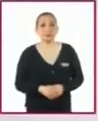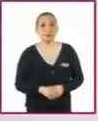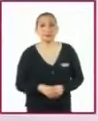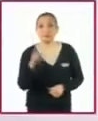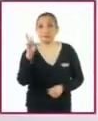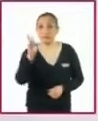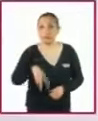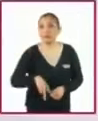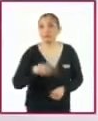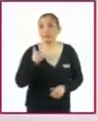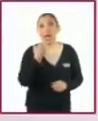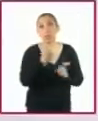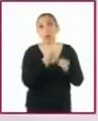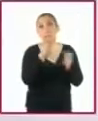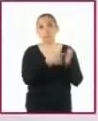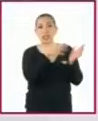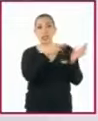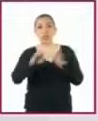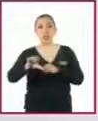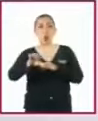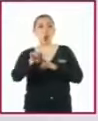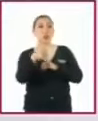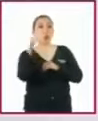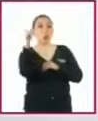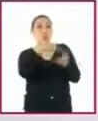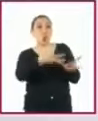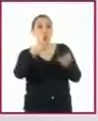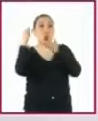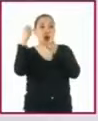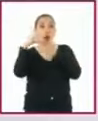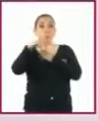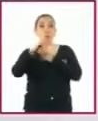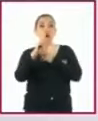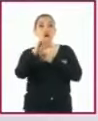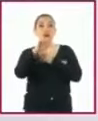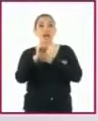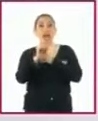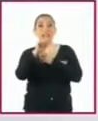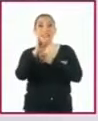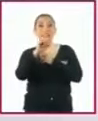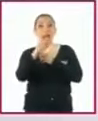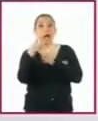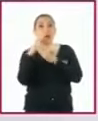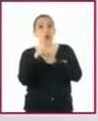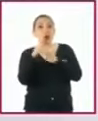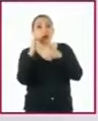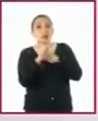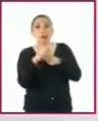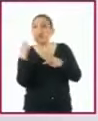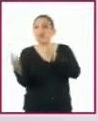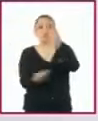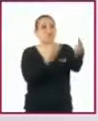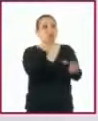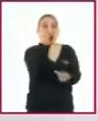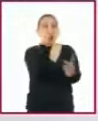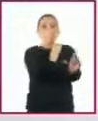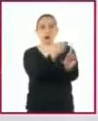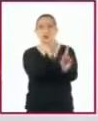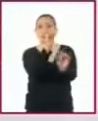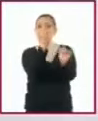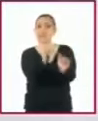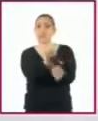Así es, corría el año de 1911 cuando se robaron a la Mona Lisa. En ese momento incluso interrogaron a uno de los